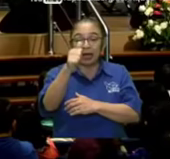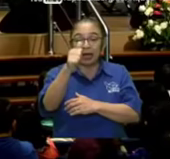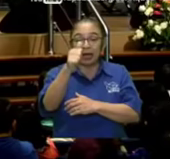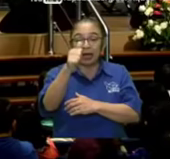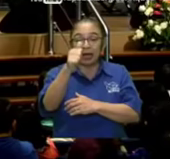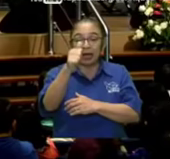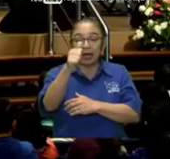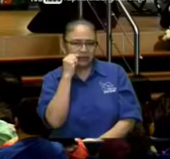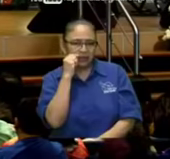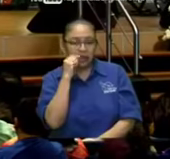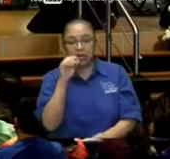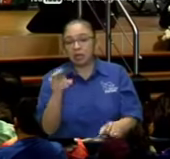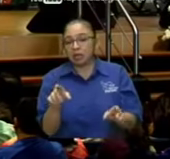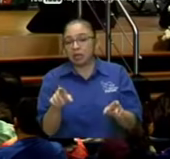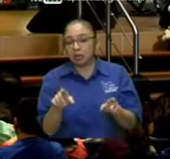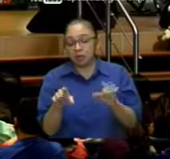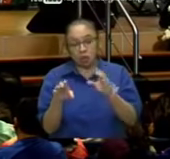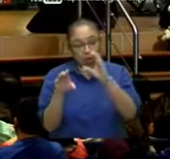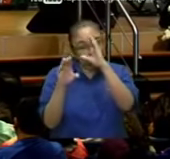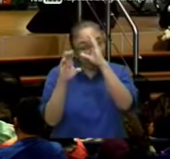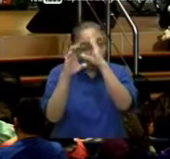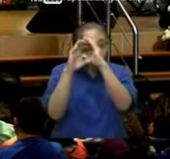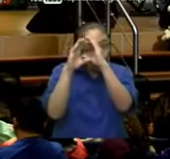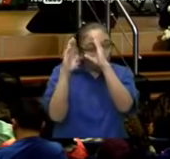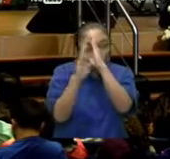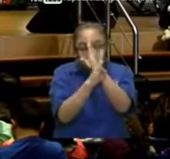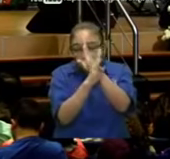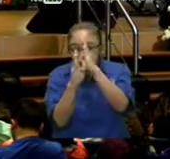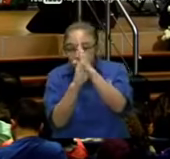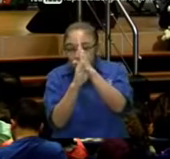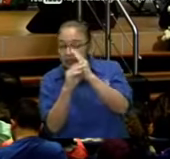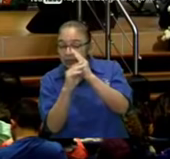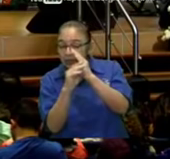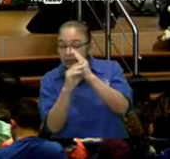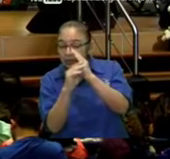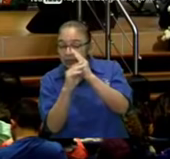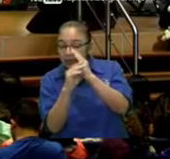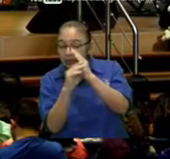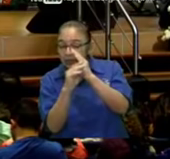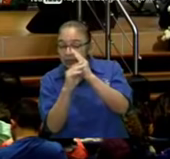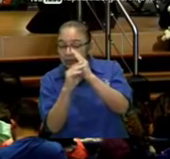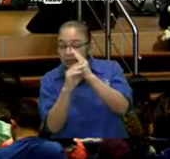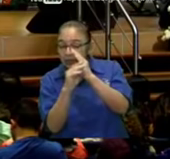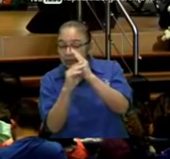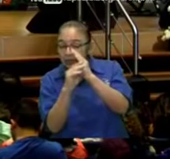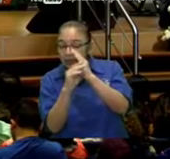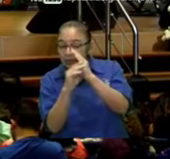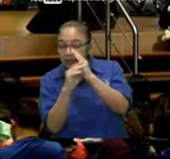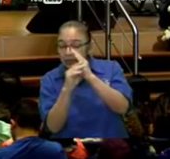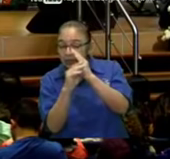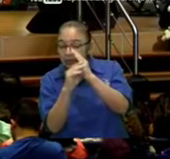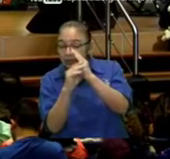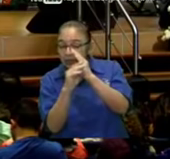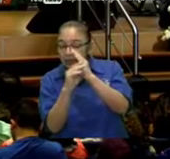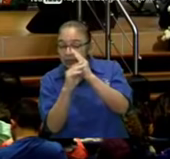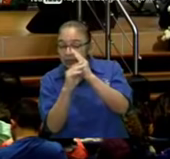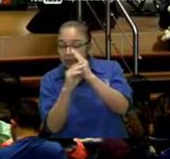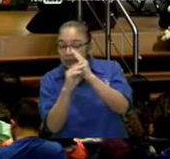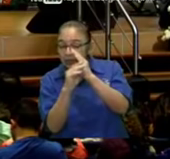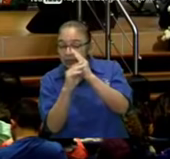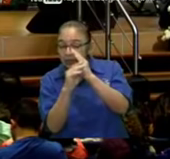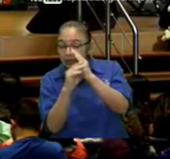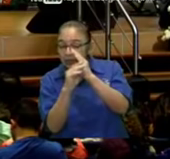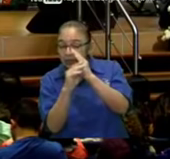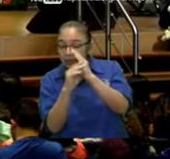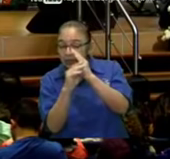días. 40 días viendo todo lo que había. Salen ellos y 10 dan un mal informe. Porque tenían